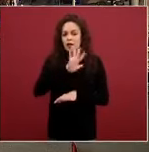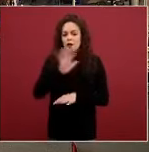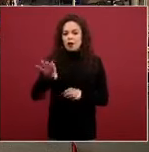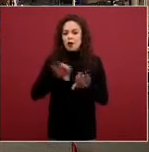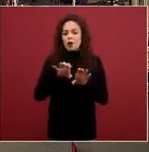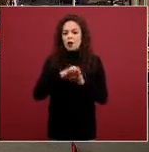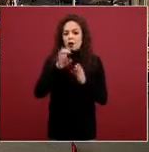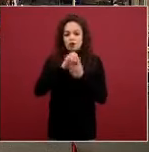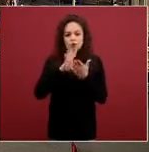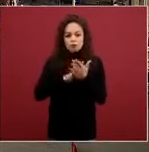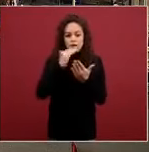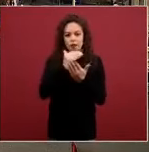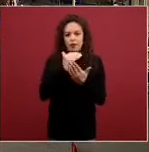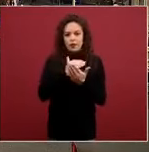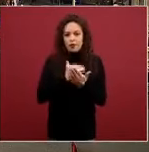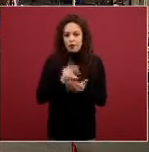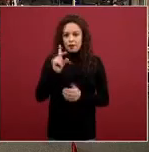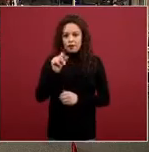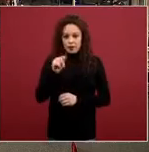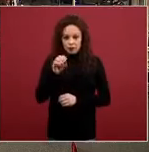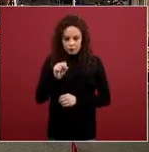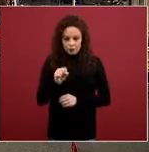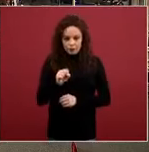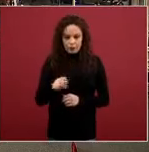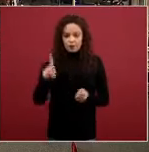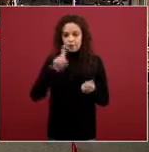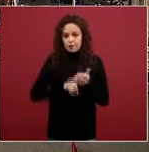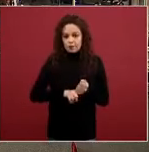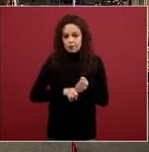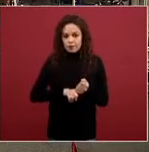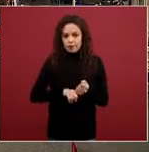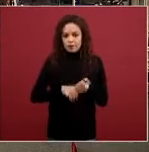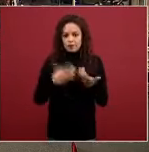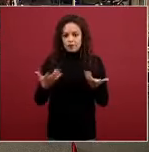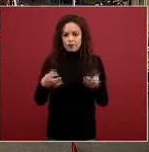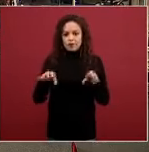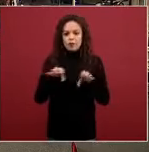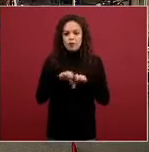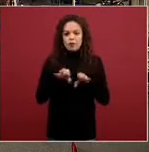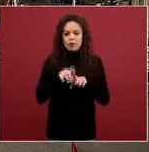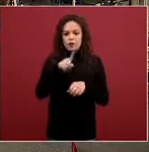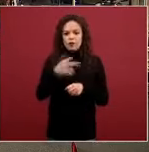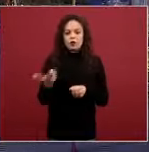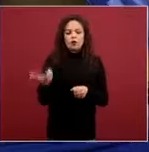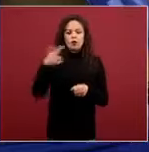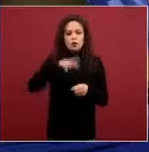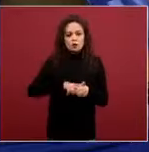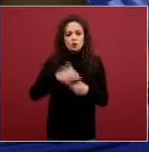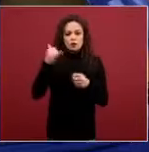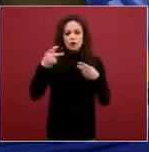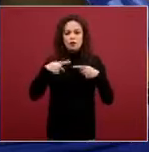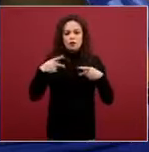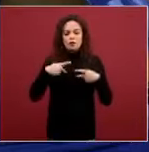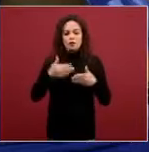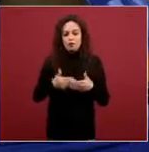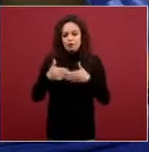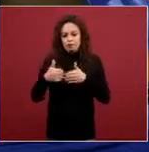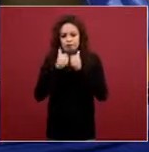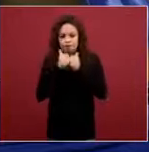y perdimos, entre comillas, el tema de los ambulatorios, los hospitalizados y los intubados, que yo